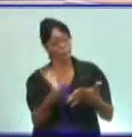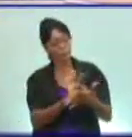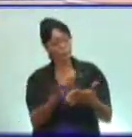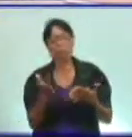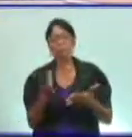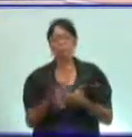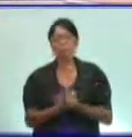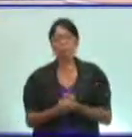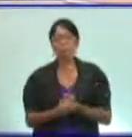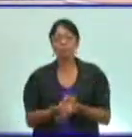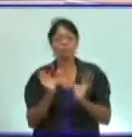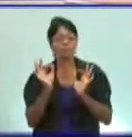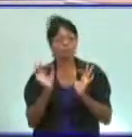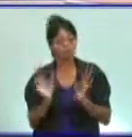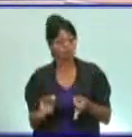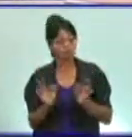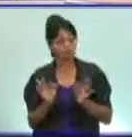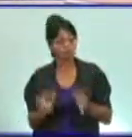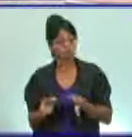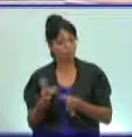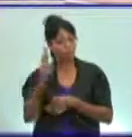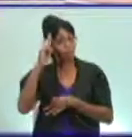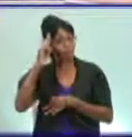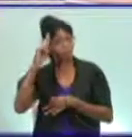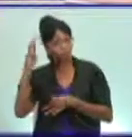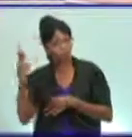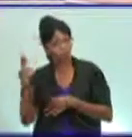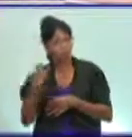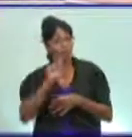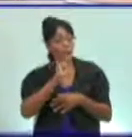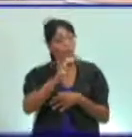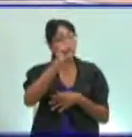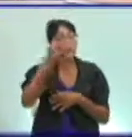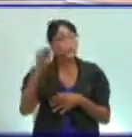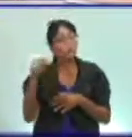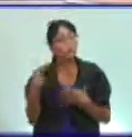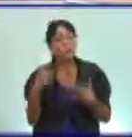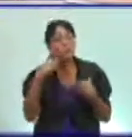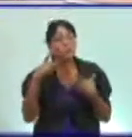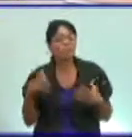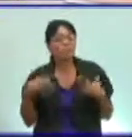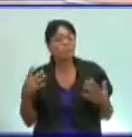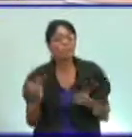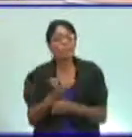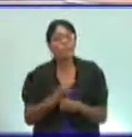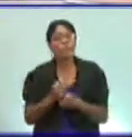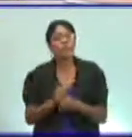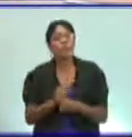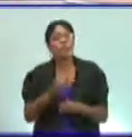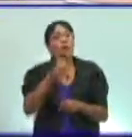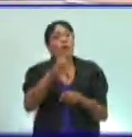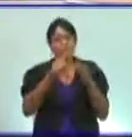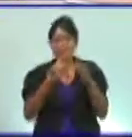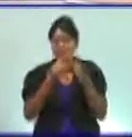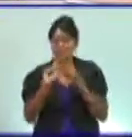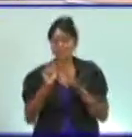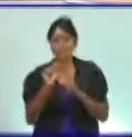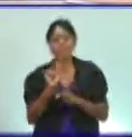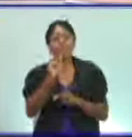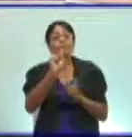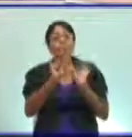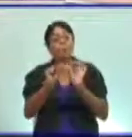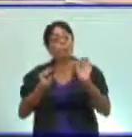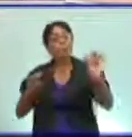Siempre recordar que cuando vayamos a localizar es importante utilizar un puntero, y cuando lo vayamos a hacer en el cuaderno de mapa, siempre utilizar una